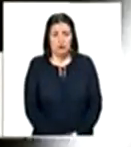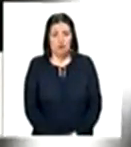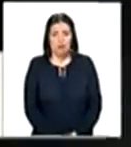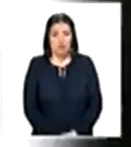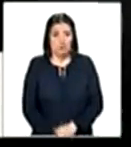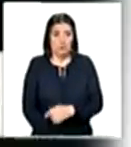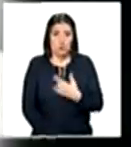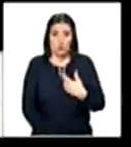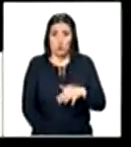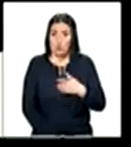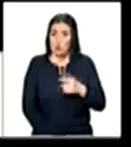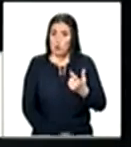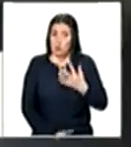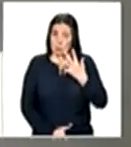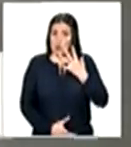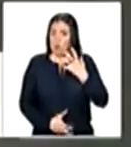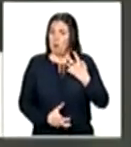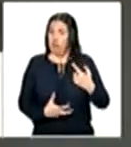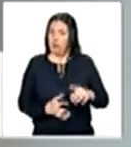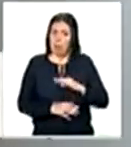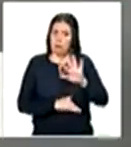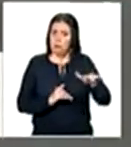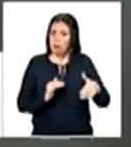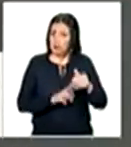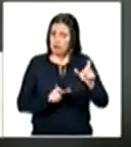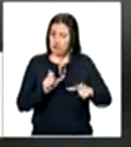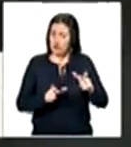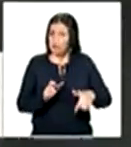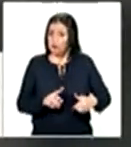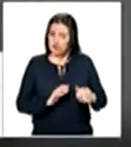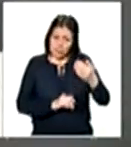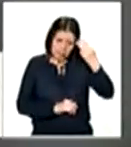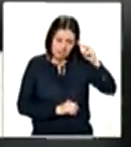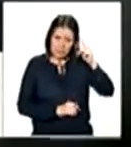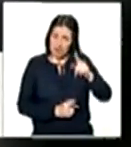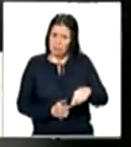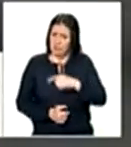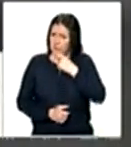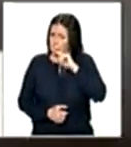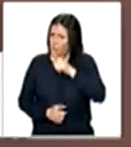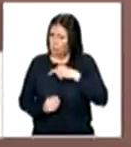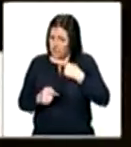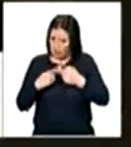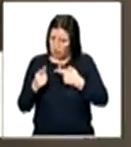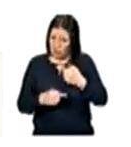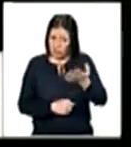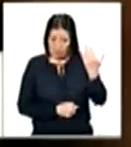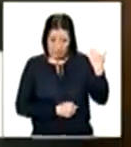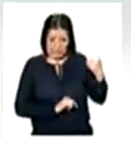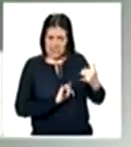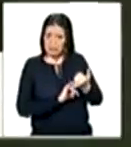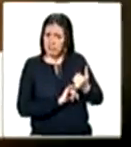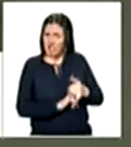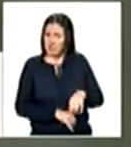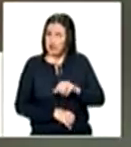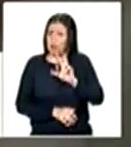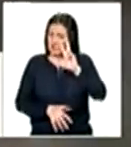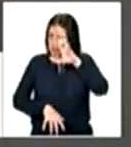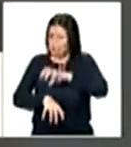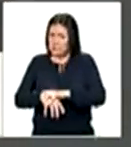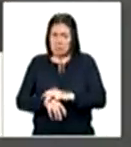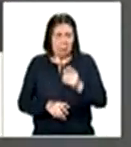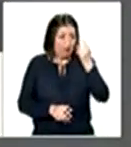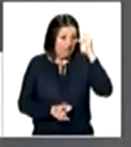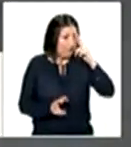El terrible hecho ha indignado a toda la población mexicana. Según testimonios de las mujeres involucradas, el último sábado fueron detenidas sin motivo